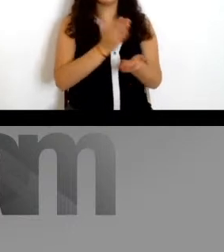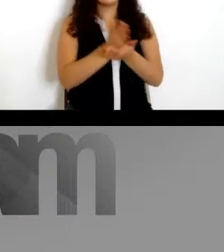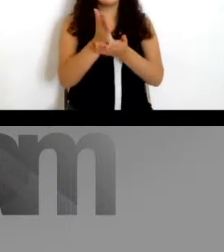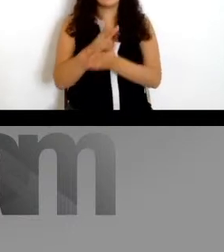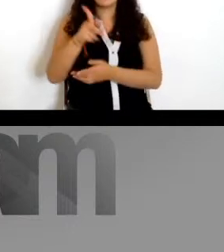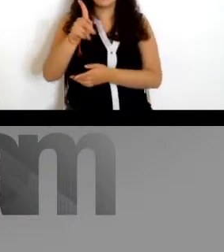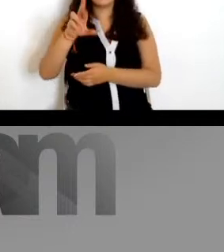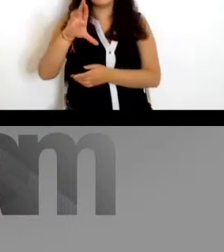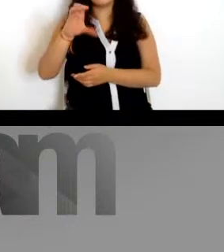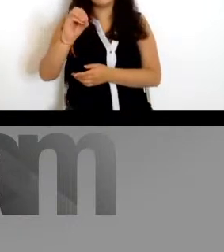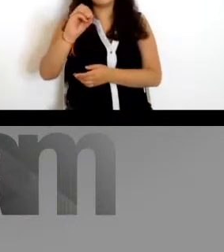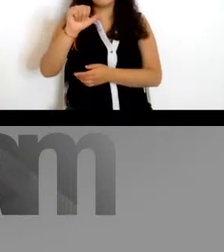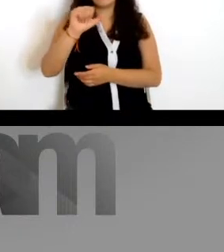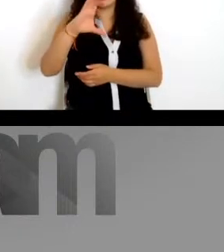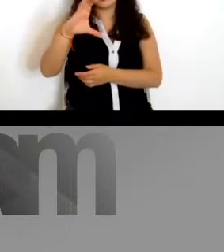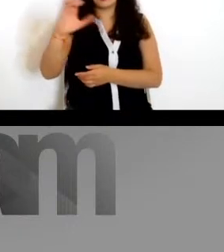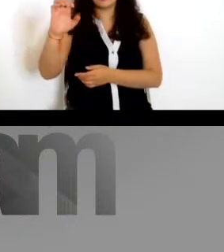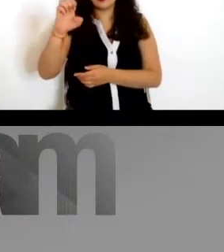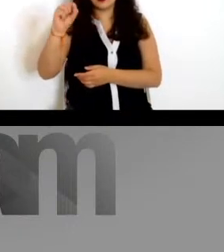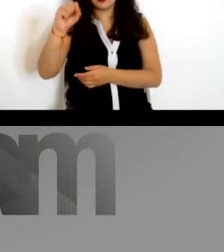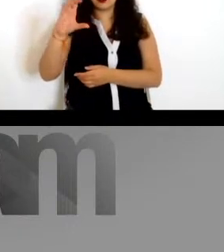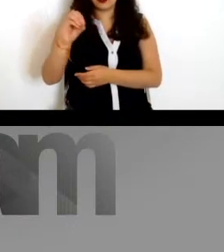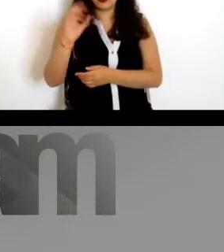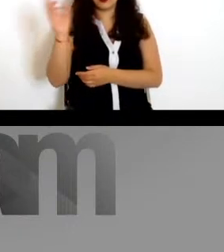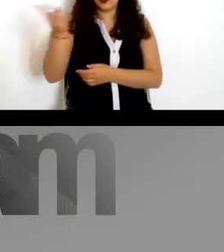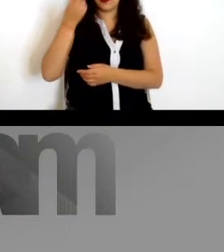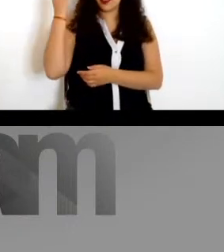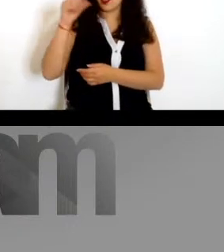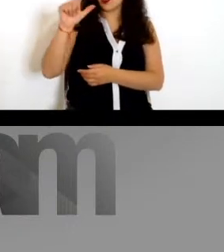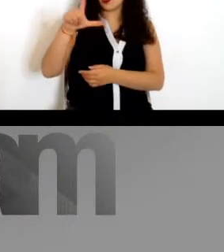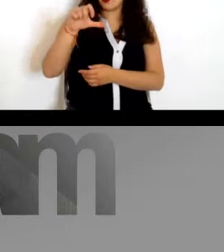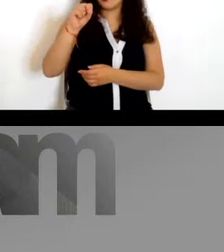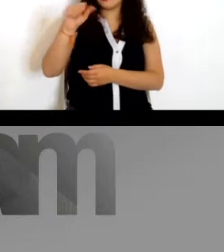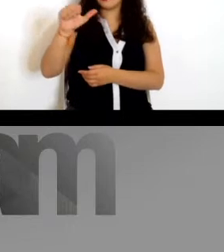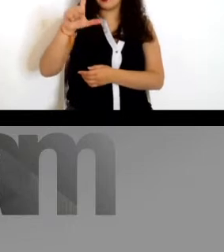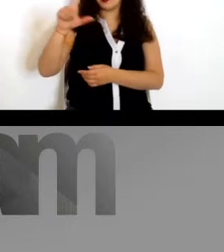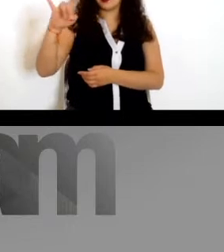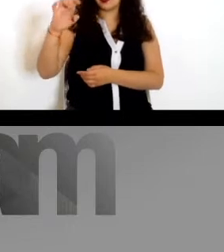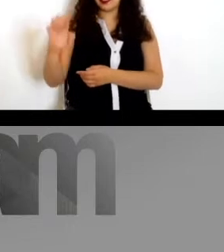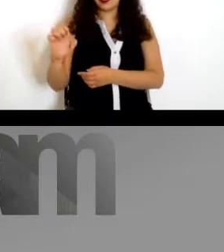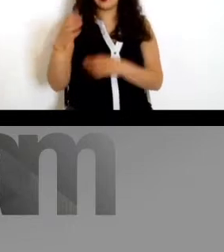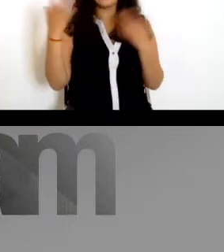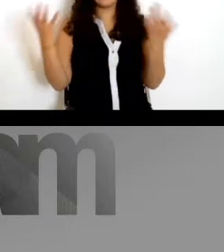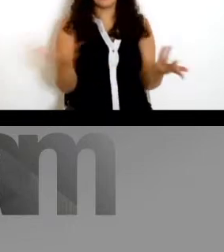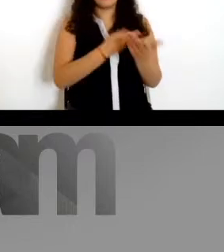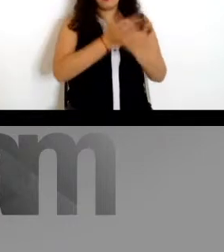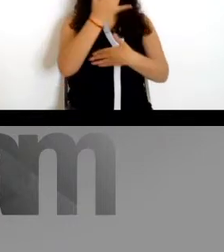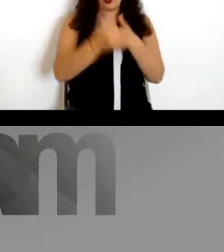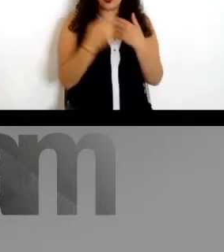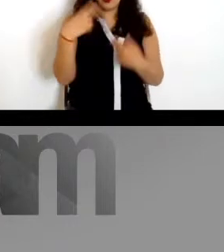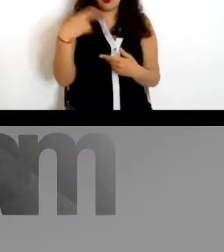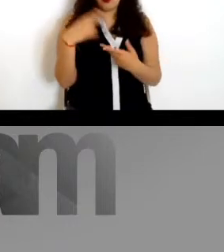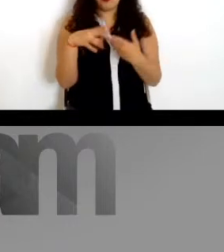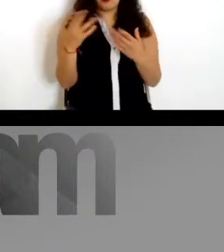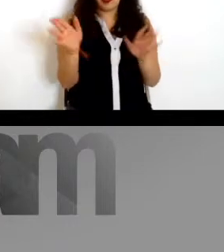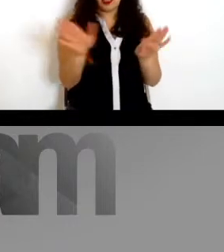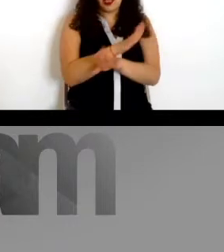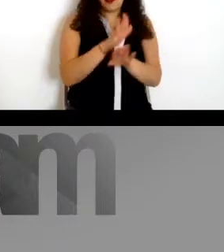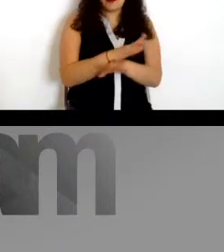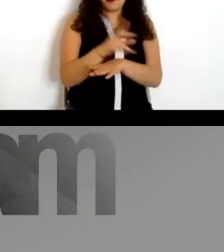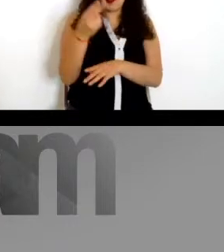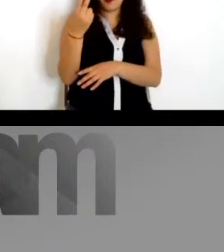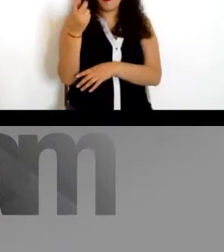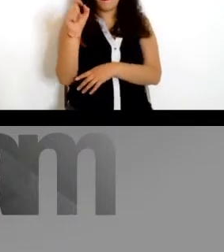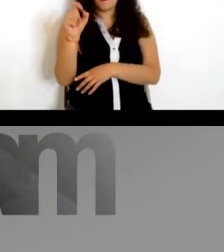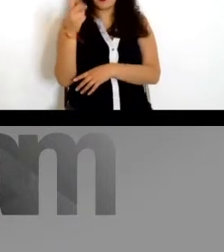Proacceso con la Universidad La Salle. Hoy los sistemas y proyectos tienen otros nombres, pero hace al menos 22 años empezamos con